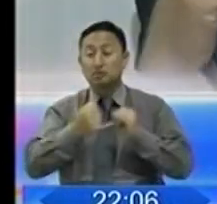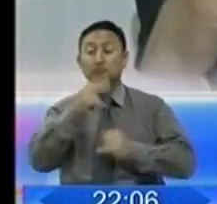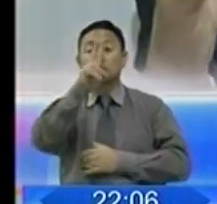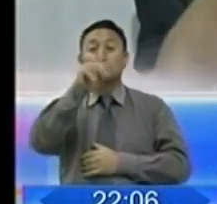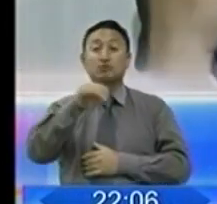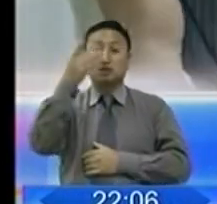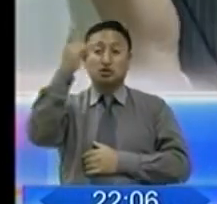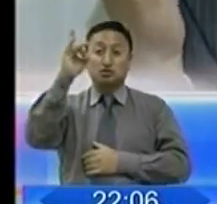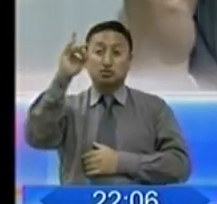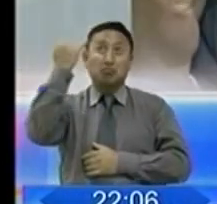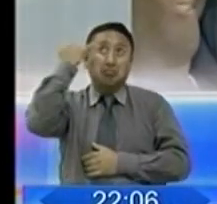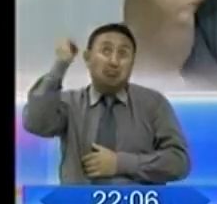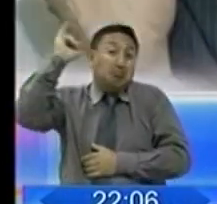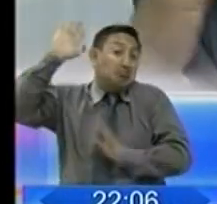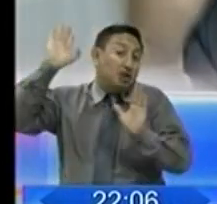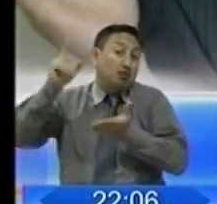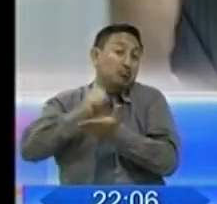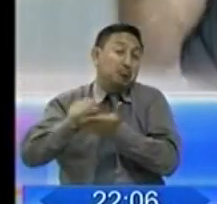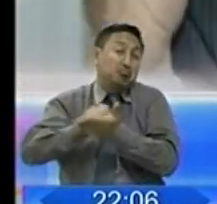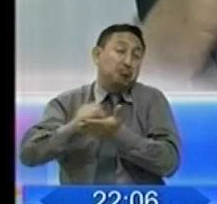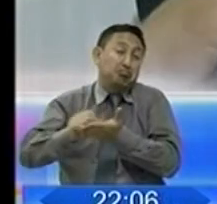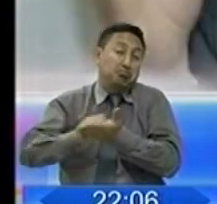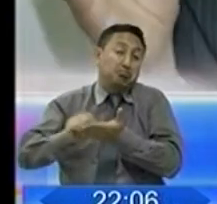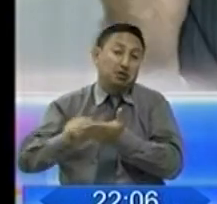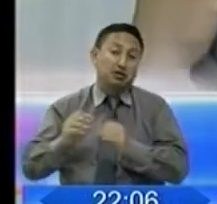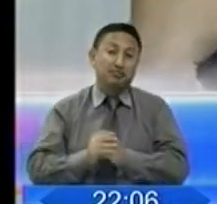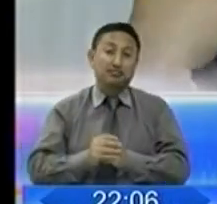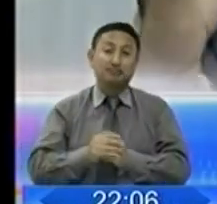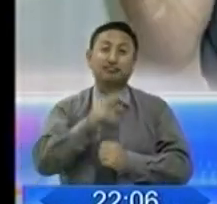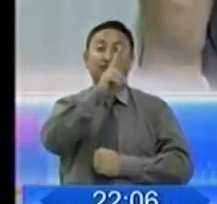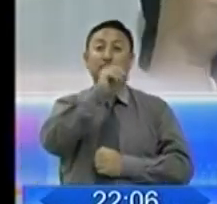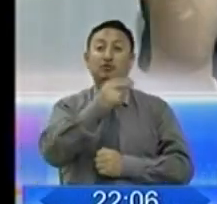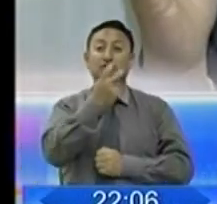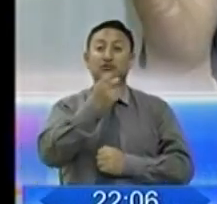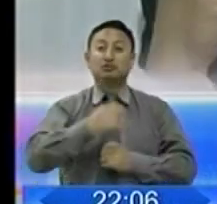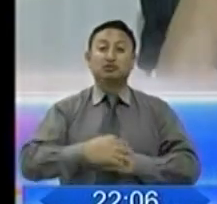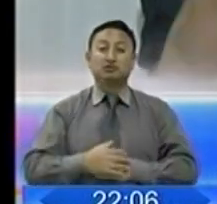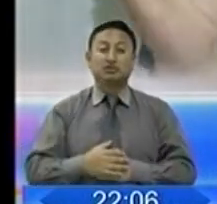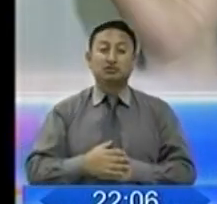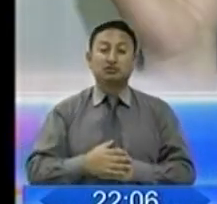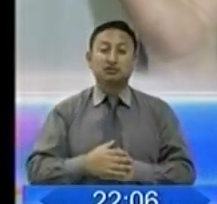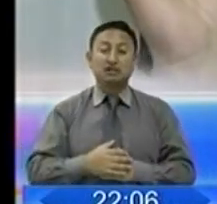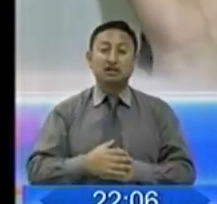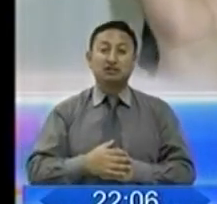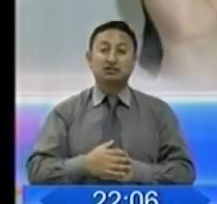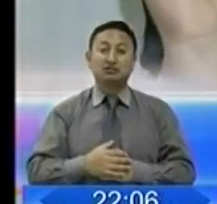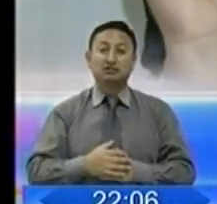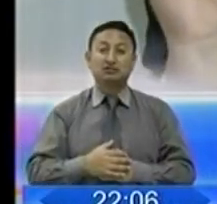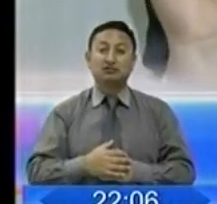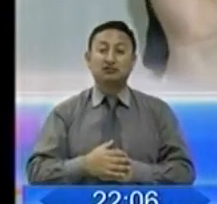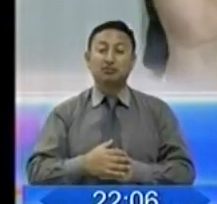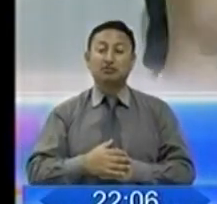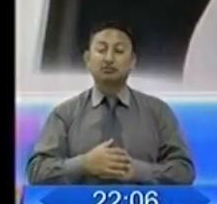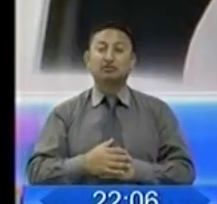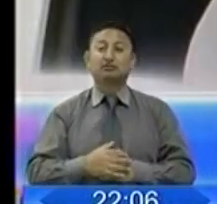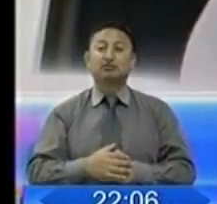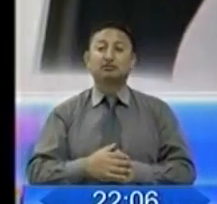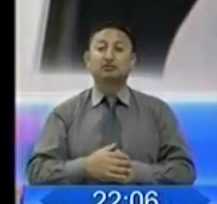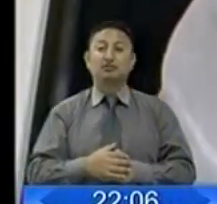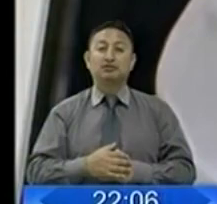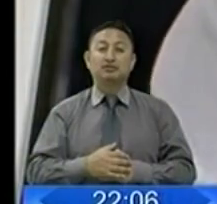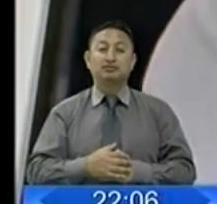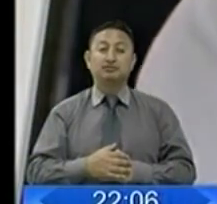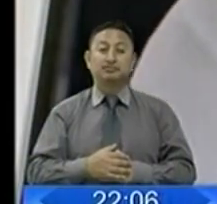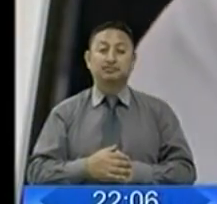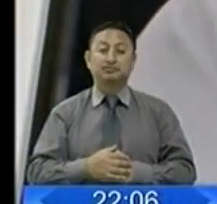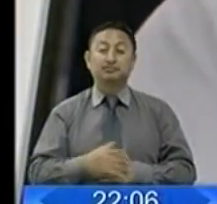que supone que había pasado en el 2012, hay otras cosas que claramente ni se acuerda ni sabe y se están marcando aquí como temas del proceso. Desde Correa